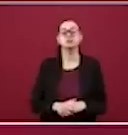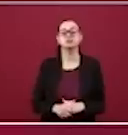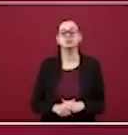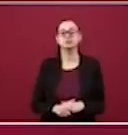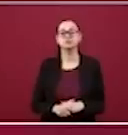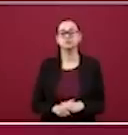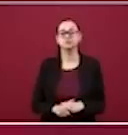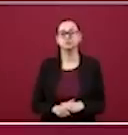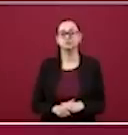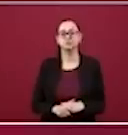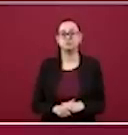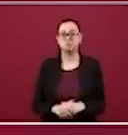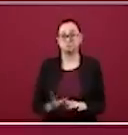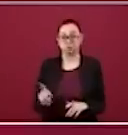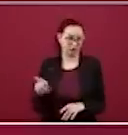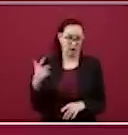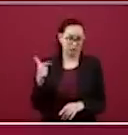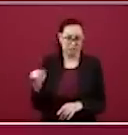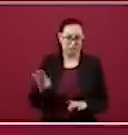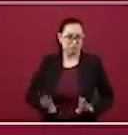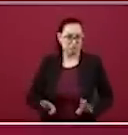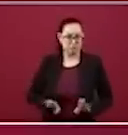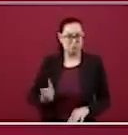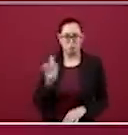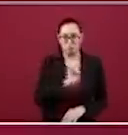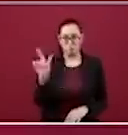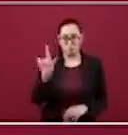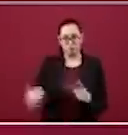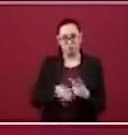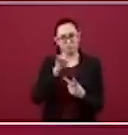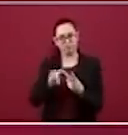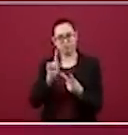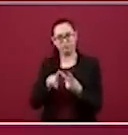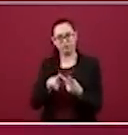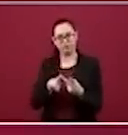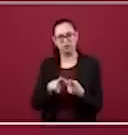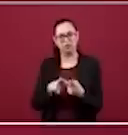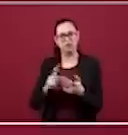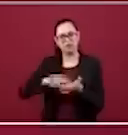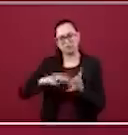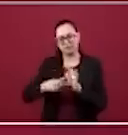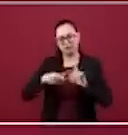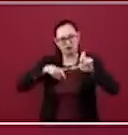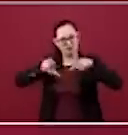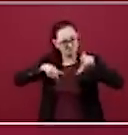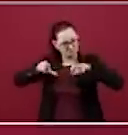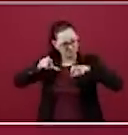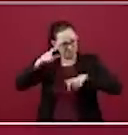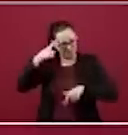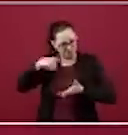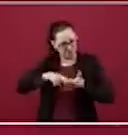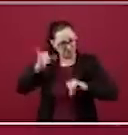o sea, como profesión, y el otro ingeniero, creo que químico,